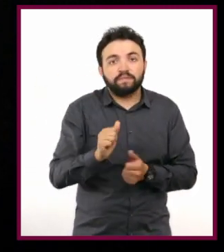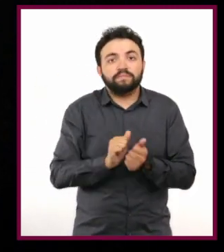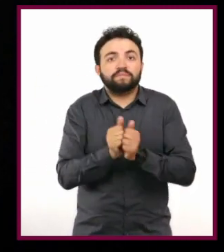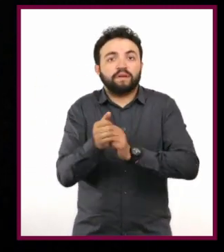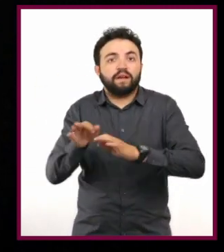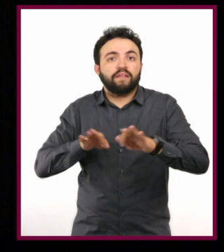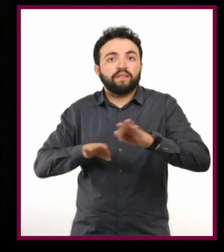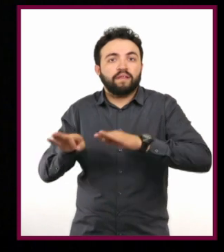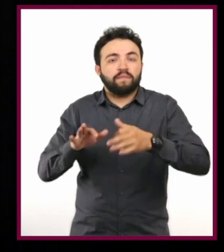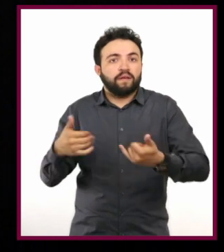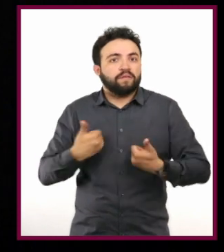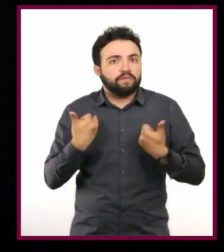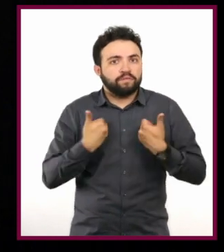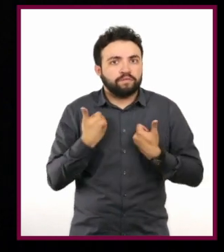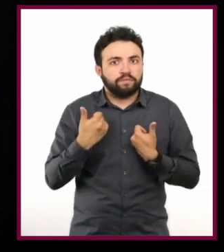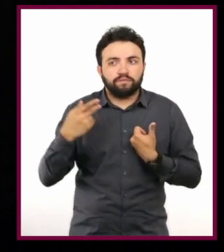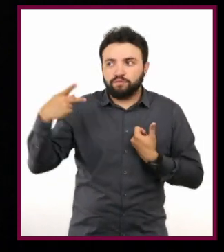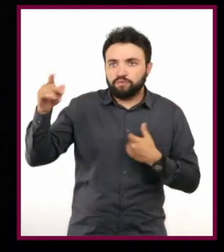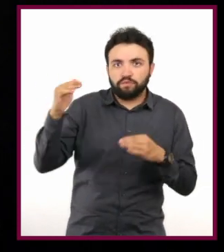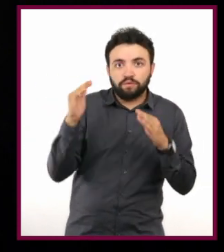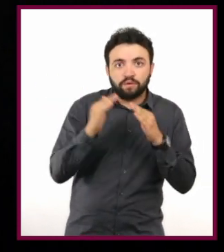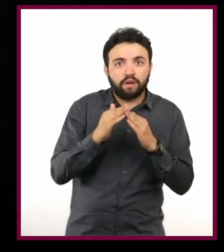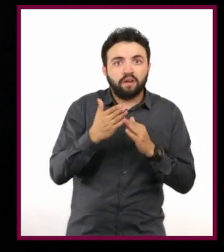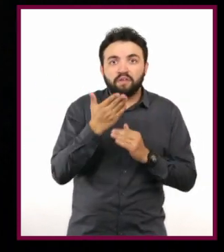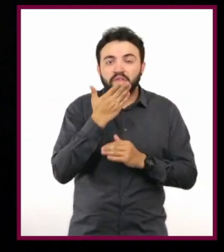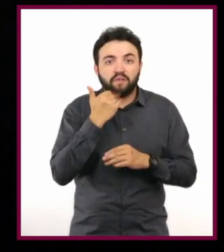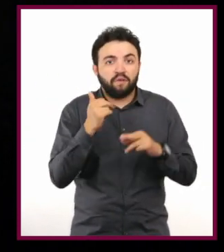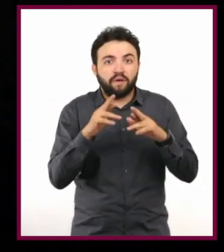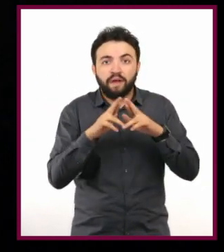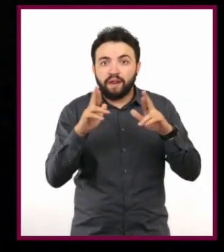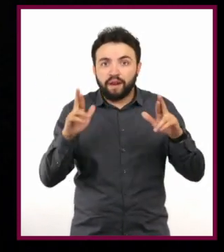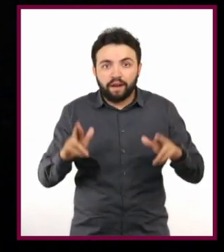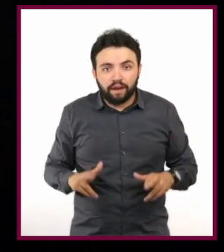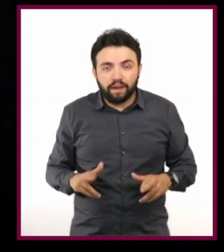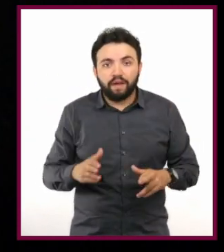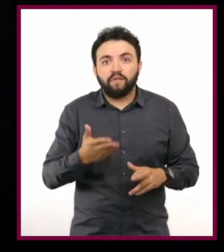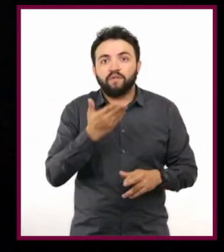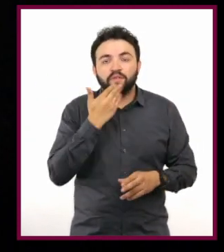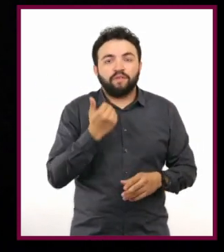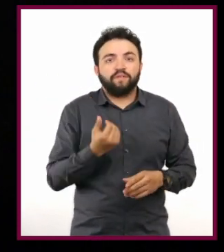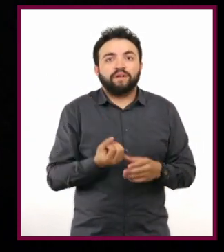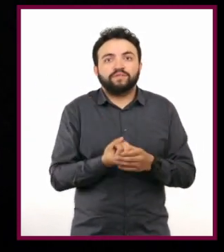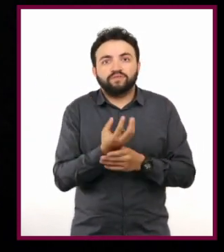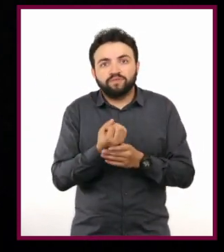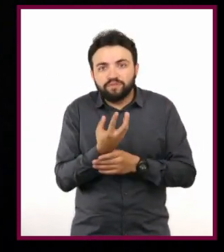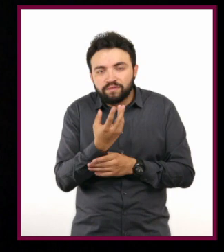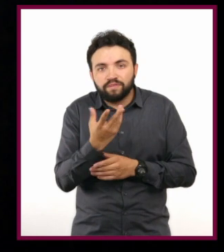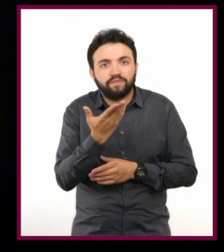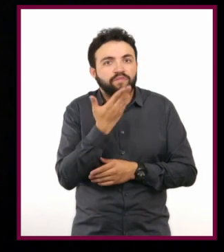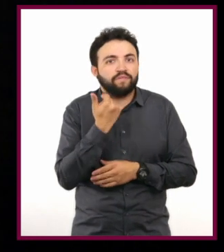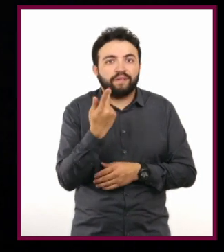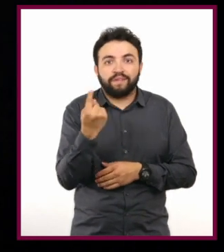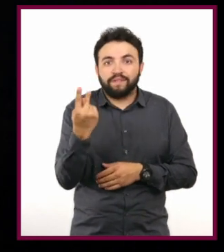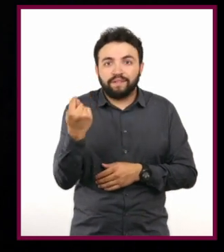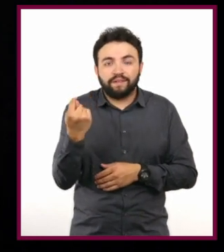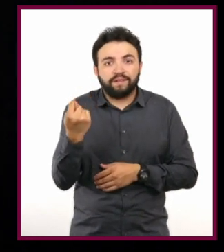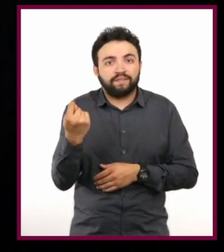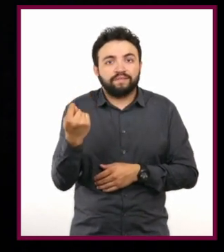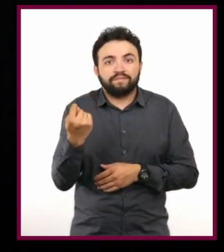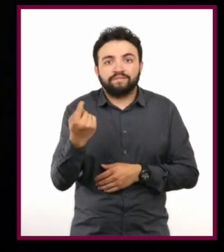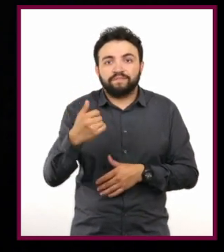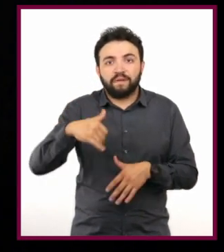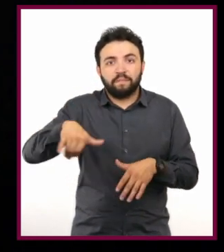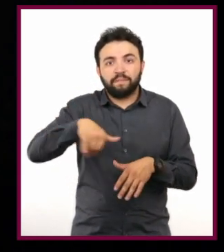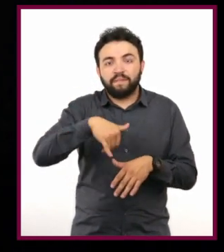trabajar desde muy chavo. En su casa no tenía ni refrigerador, ni estufa, ni tele, mucho